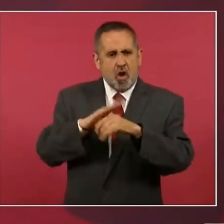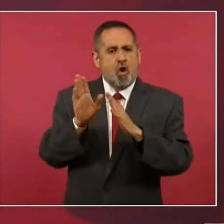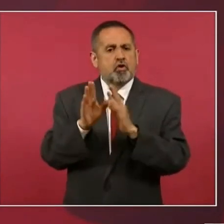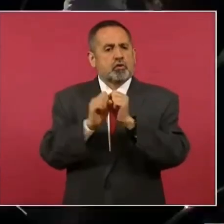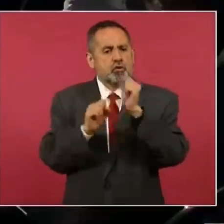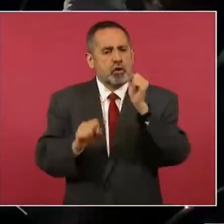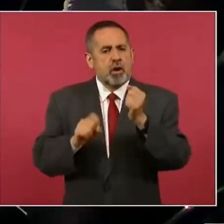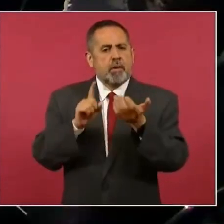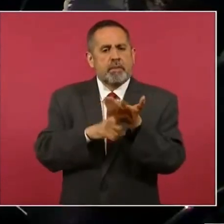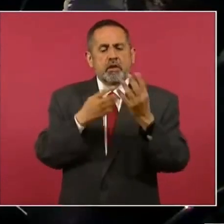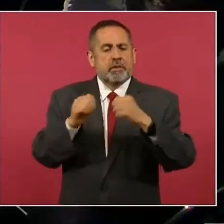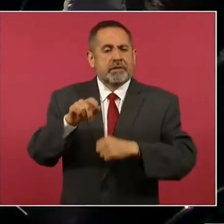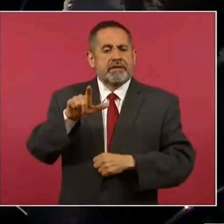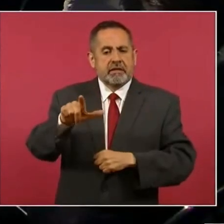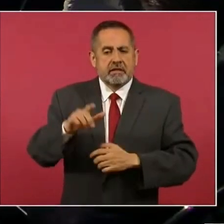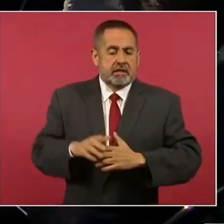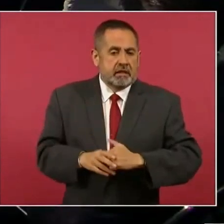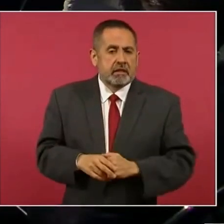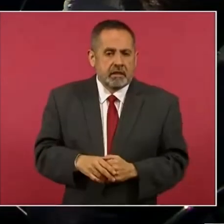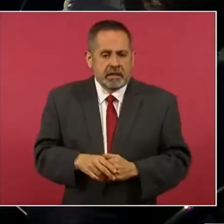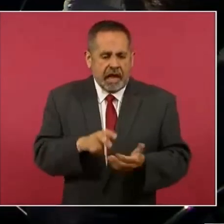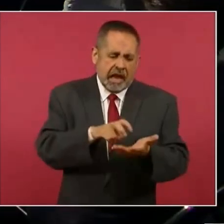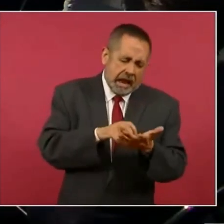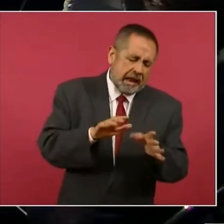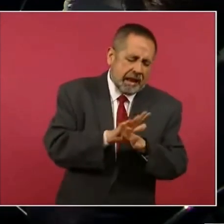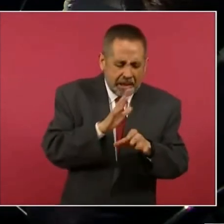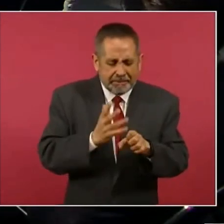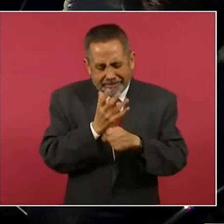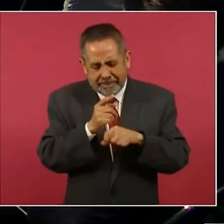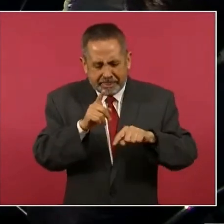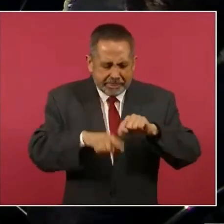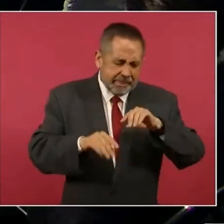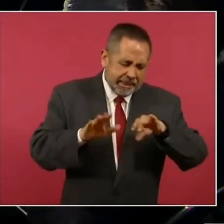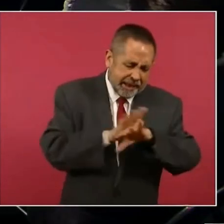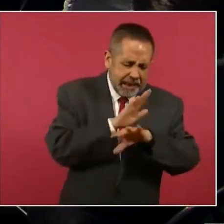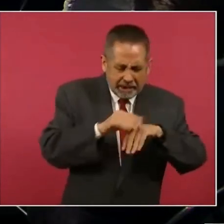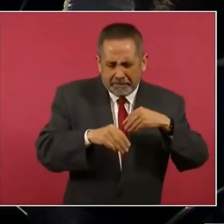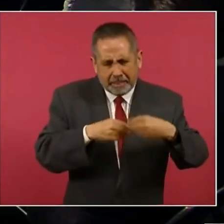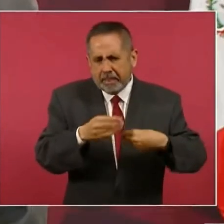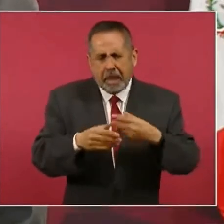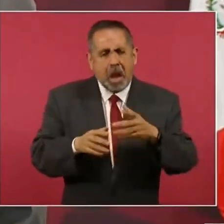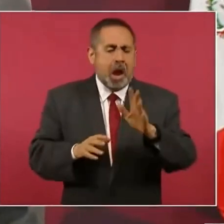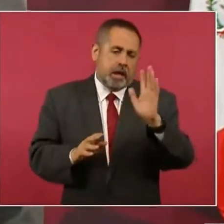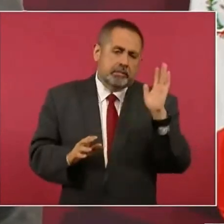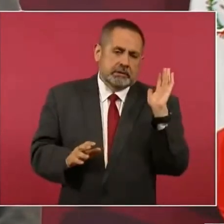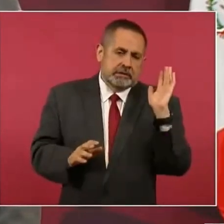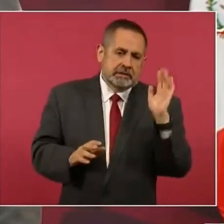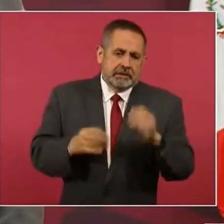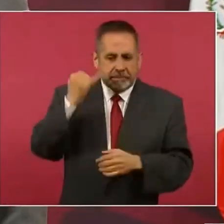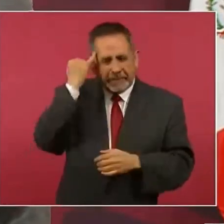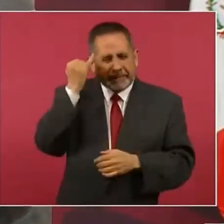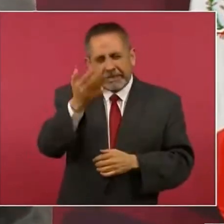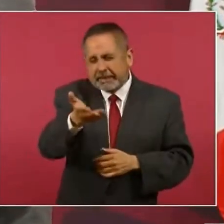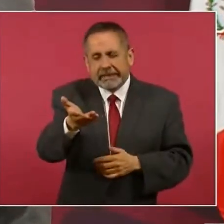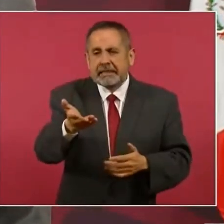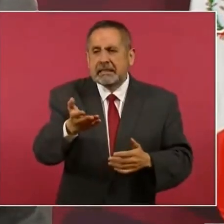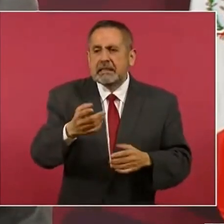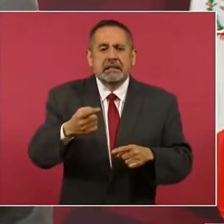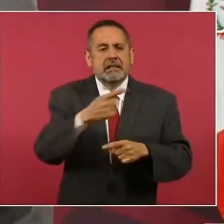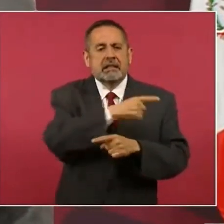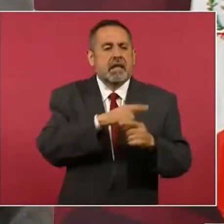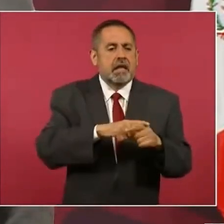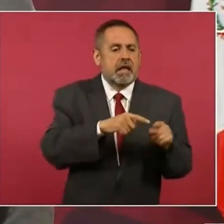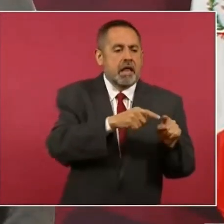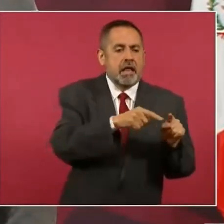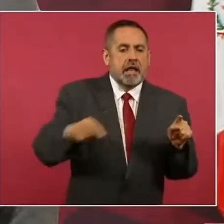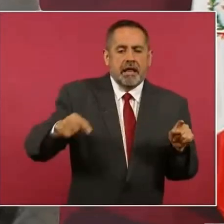Constitución del 17. La han modificado, han hecho cambios, ¿no? Pues imagínense lo que hicieron desde el periodo